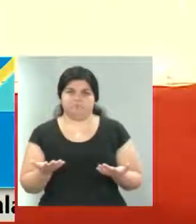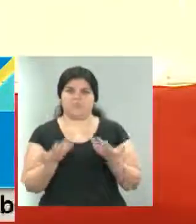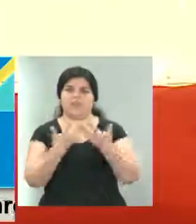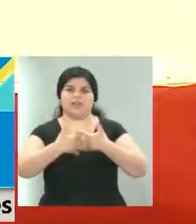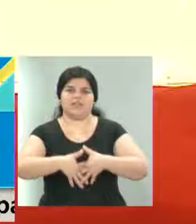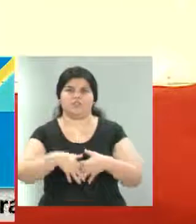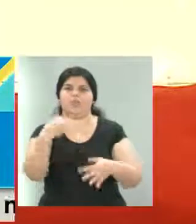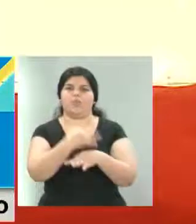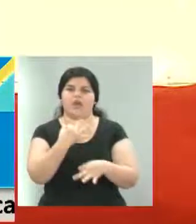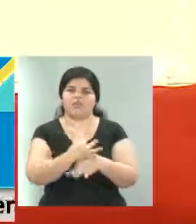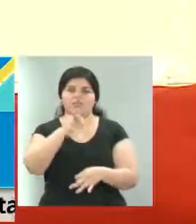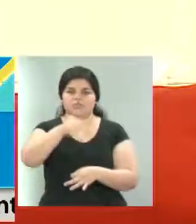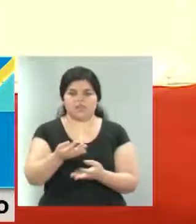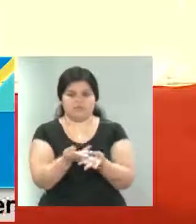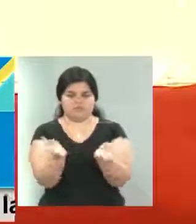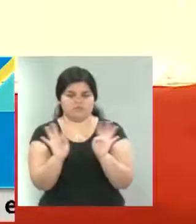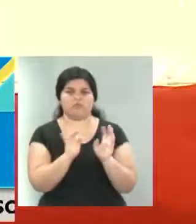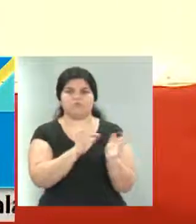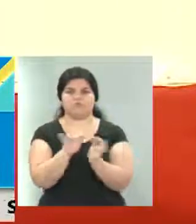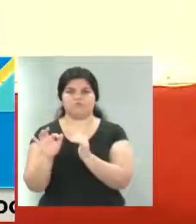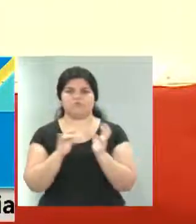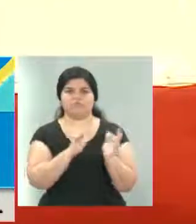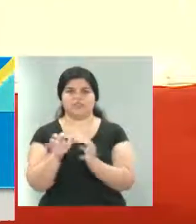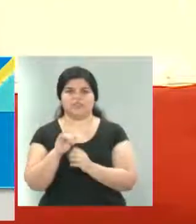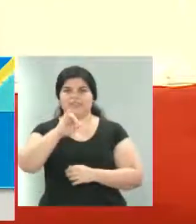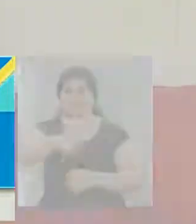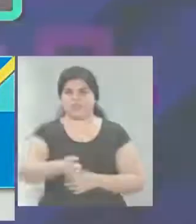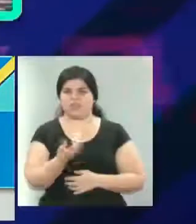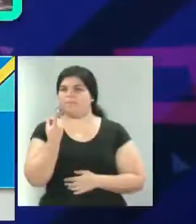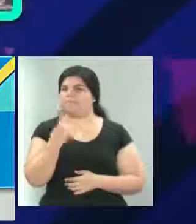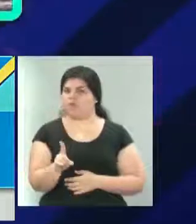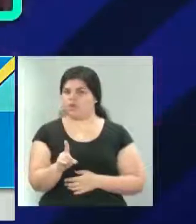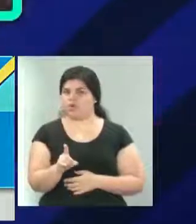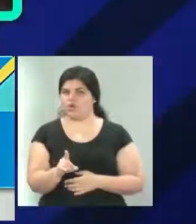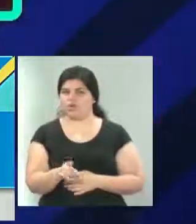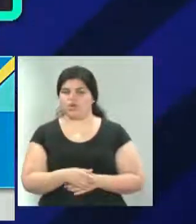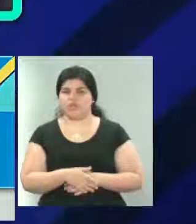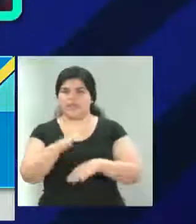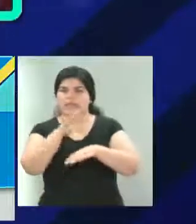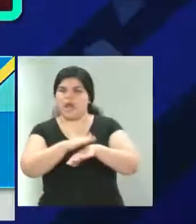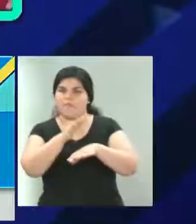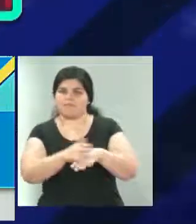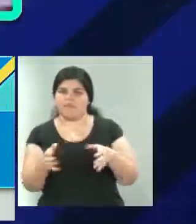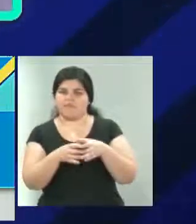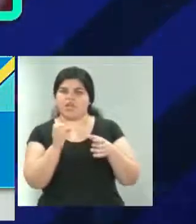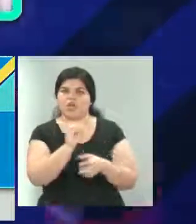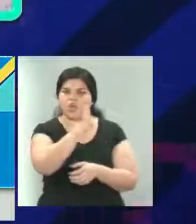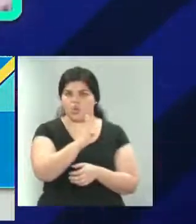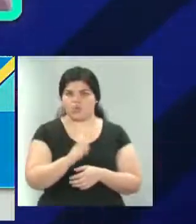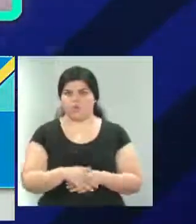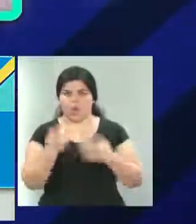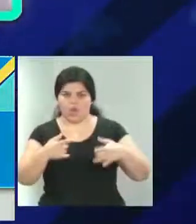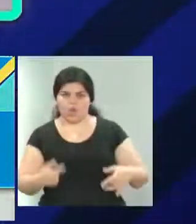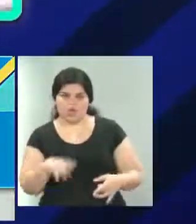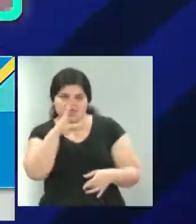educación, pero con los dirigentes despojados de egoísmo y de esconder cosas.